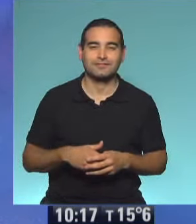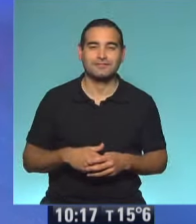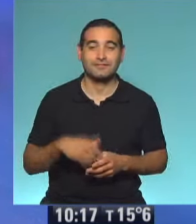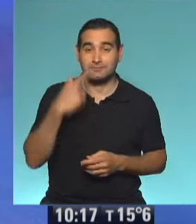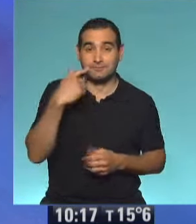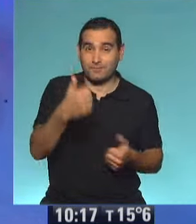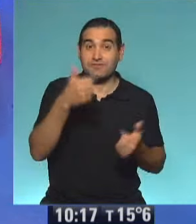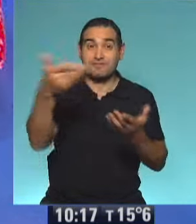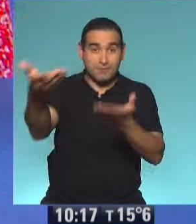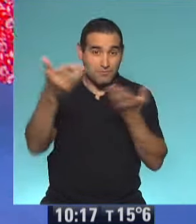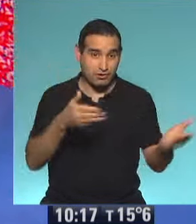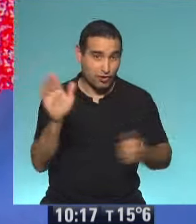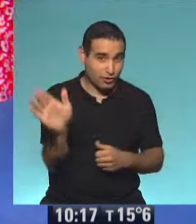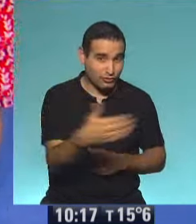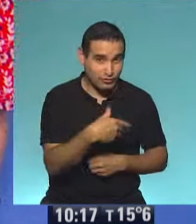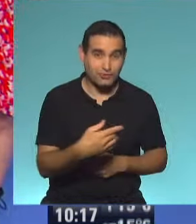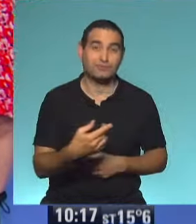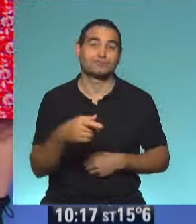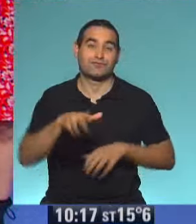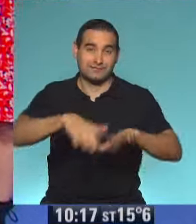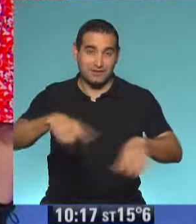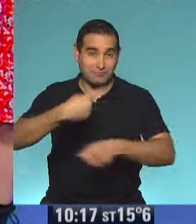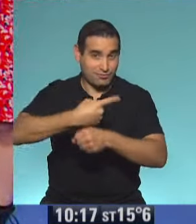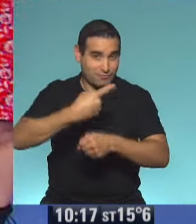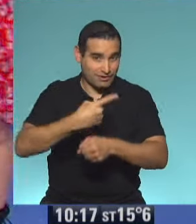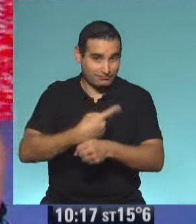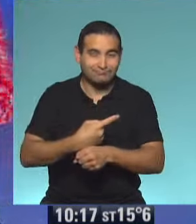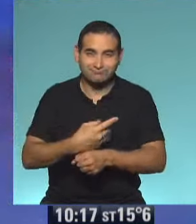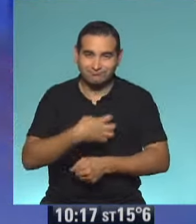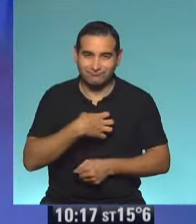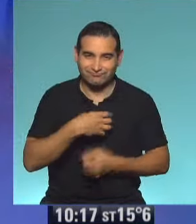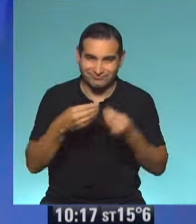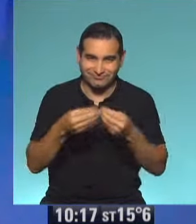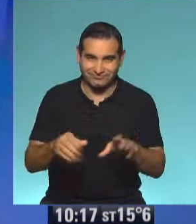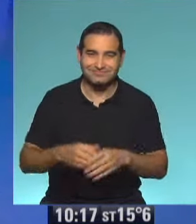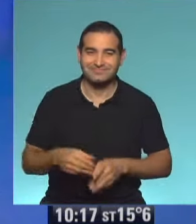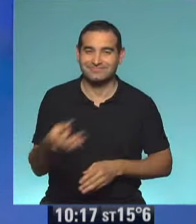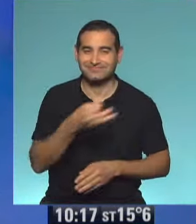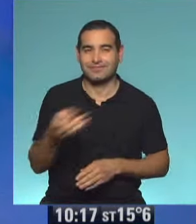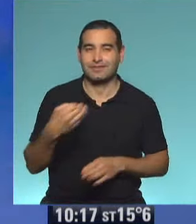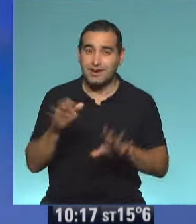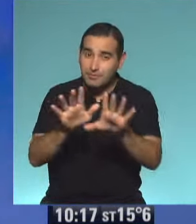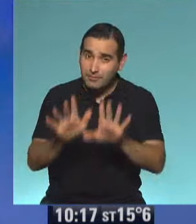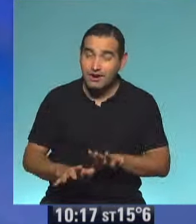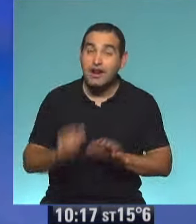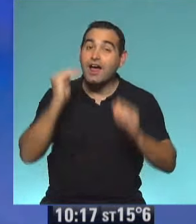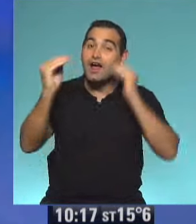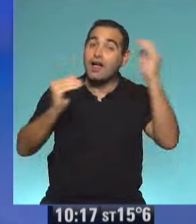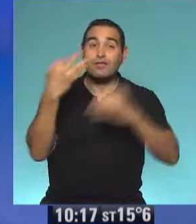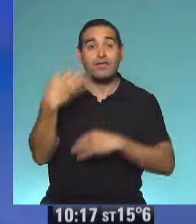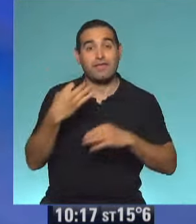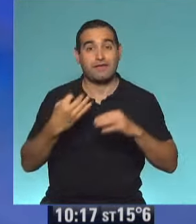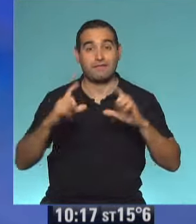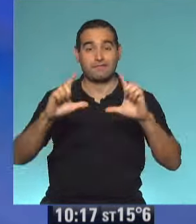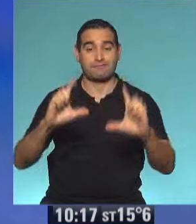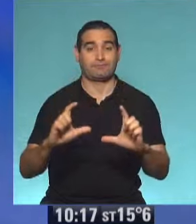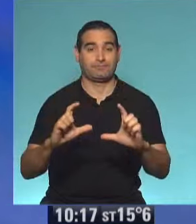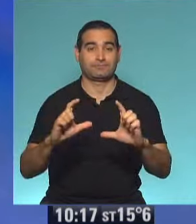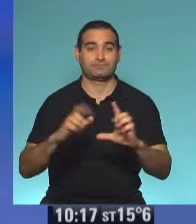Le damos la bienvenida a todas las chicas y las chicas de primero a las clases. Bien. Ahí está. Bien, ya se prepararon. Los adultos tienen que poner la cámara, ¿eh? ¡Que estamos